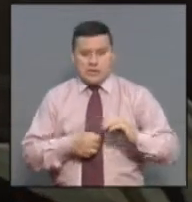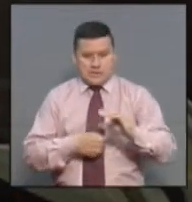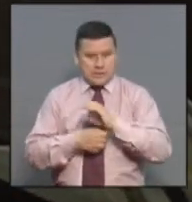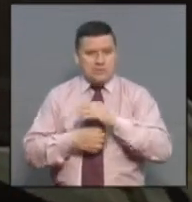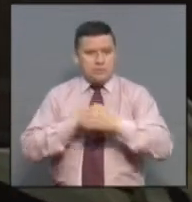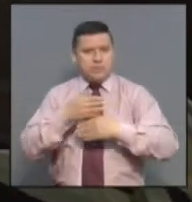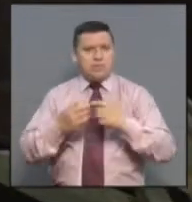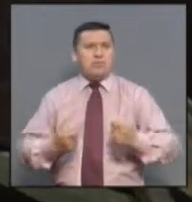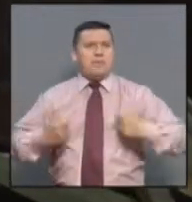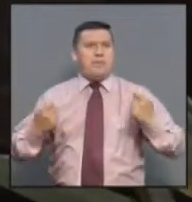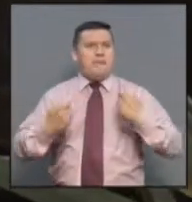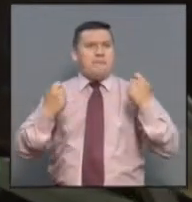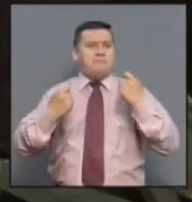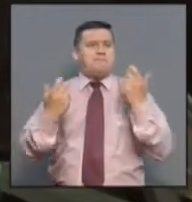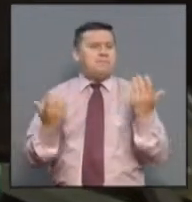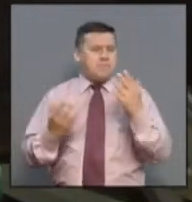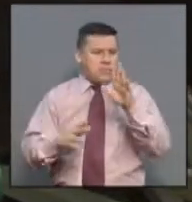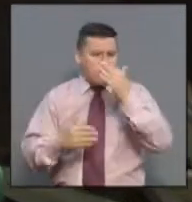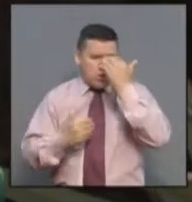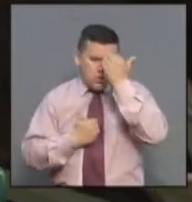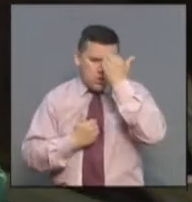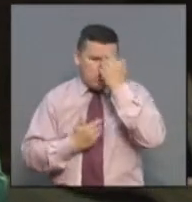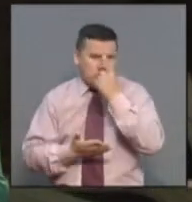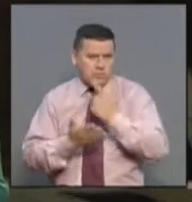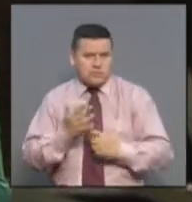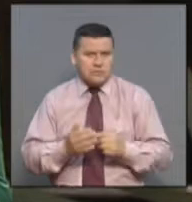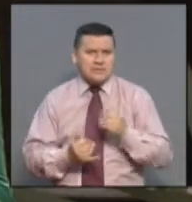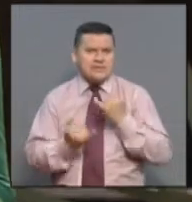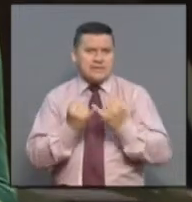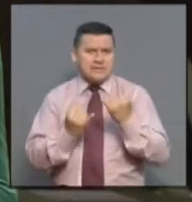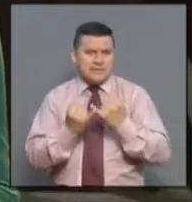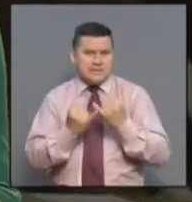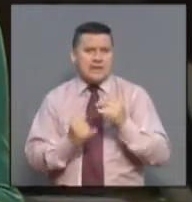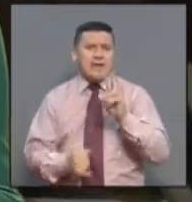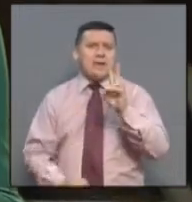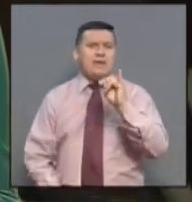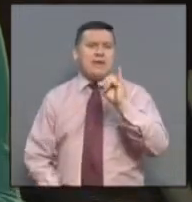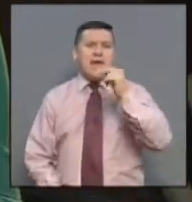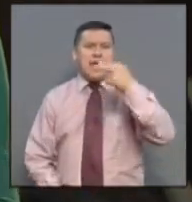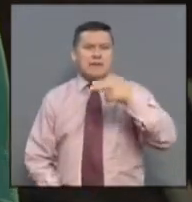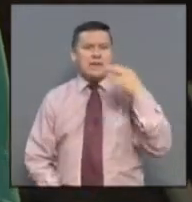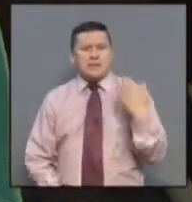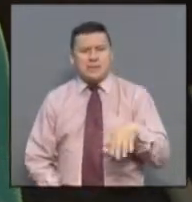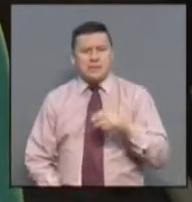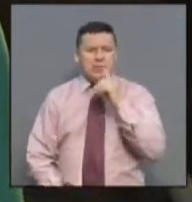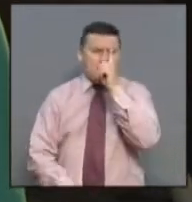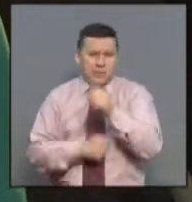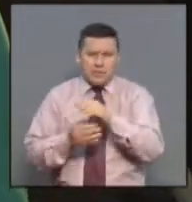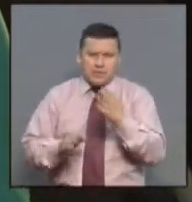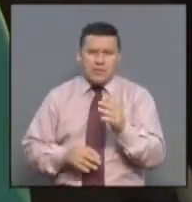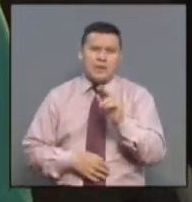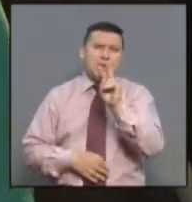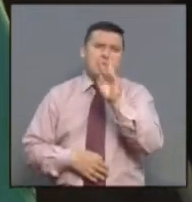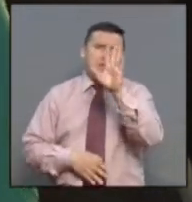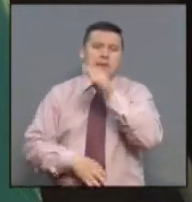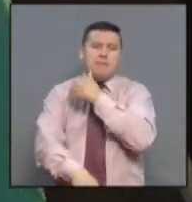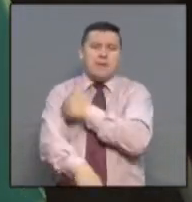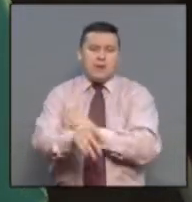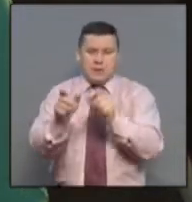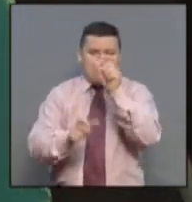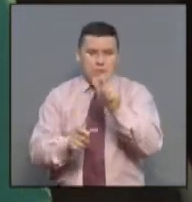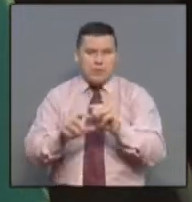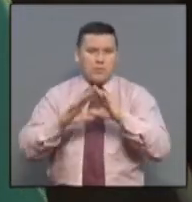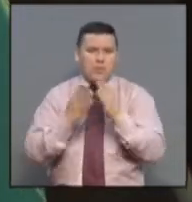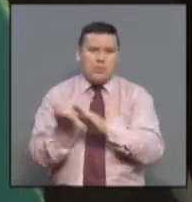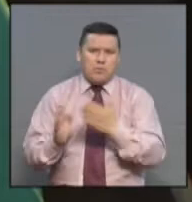se adelanta una campaña para concientizar sobre el VIH-Sida, una enfermedad que mata cada año a 25 millones de personas en el